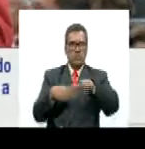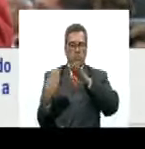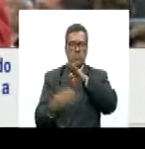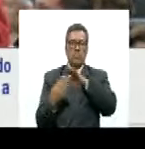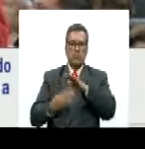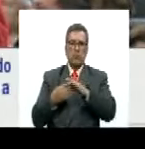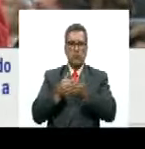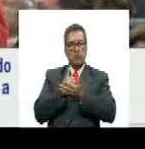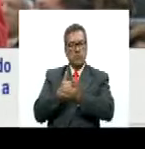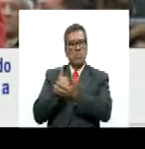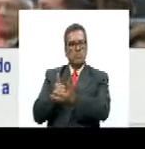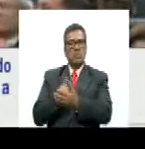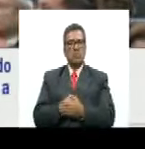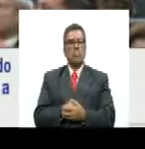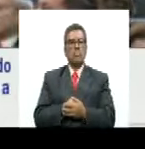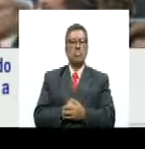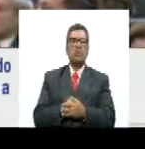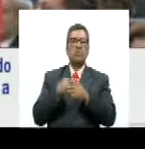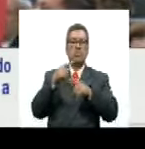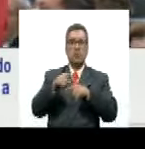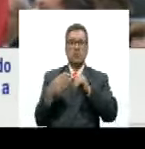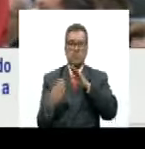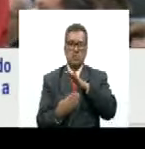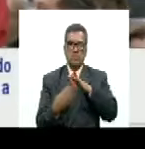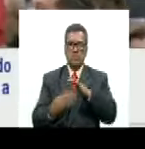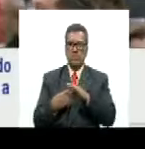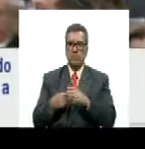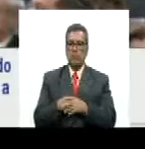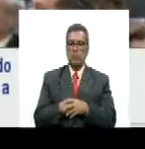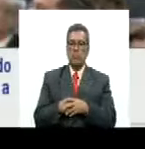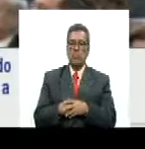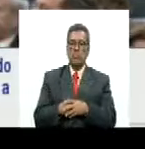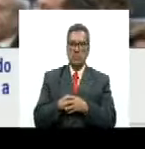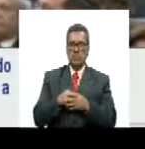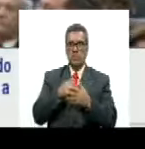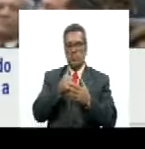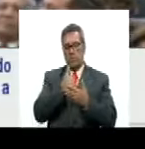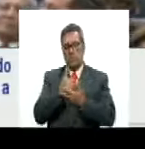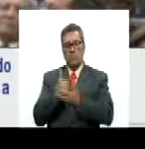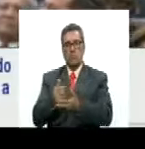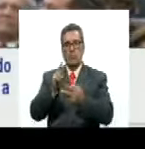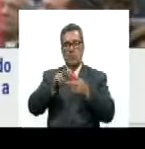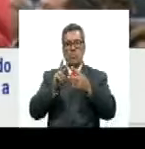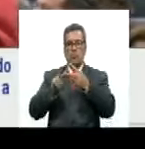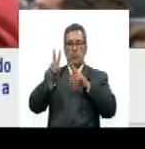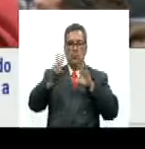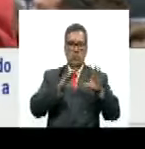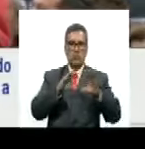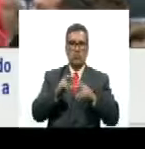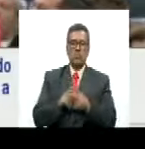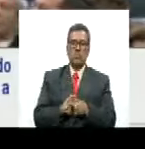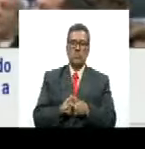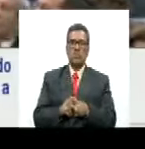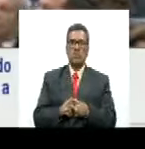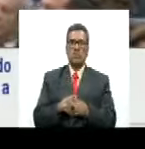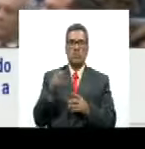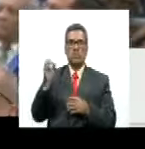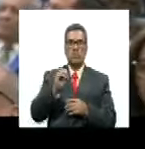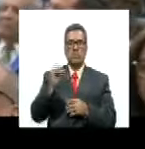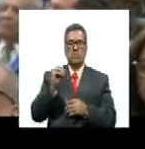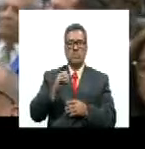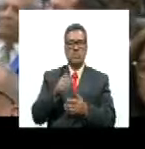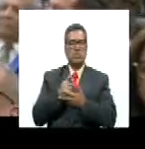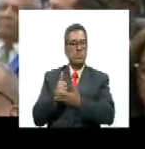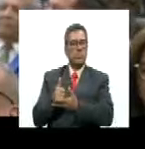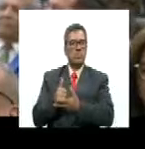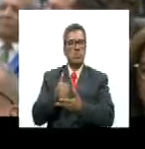la cooperación, sobre la base del bienestar común o de los